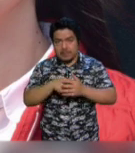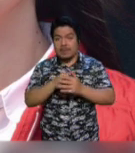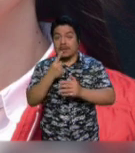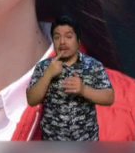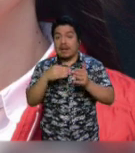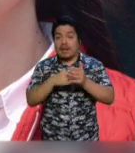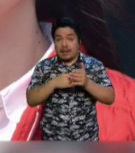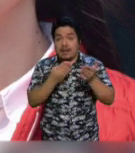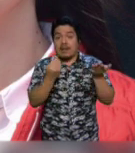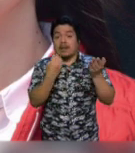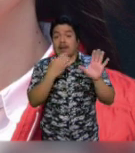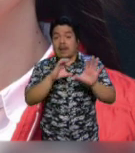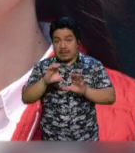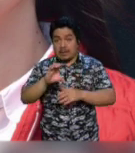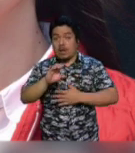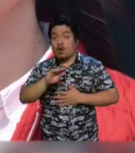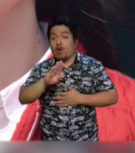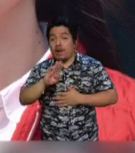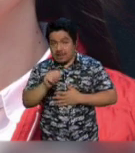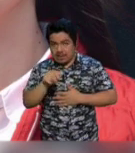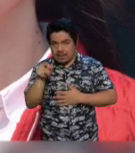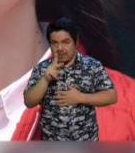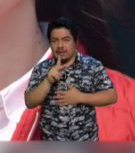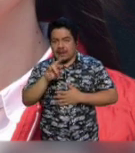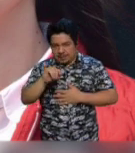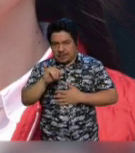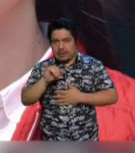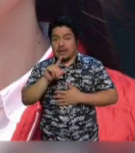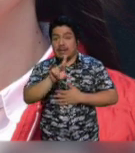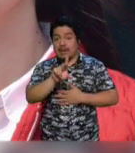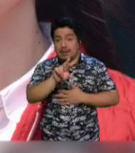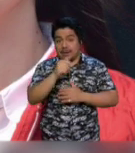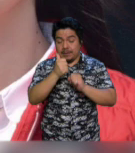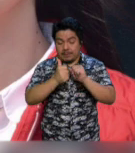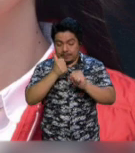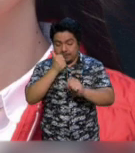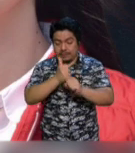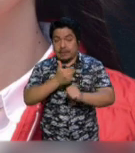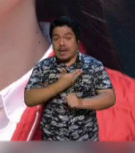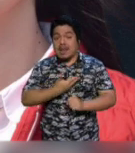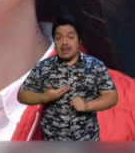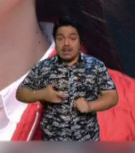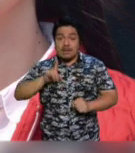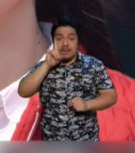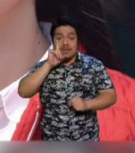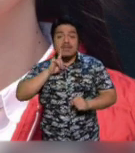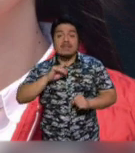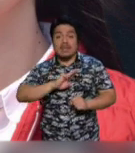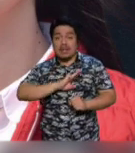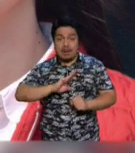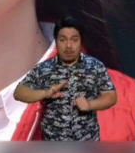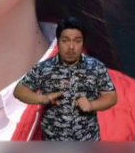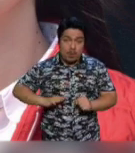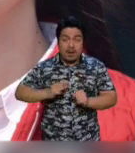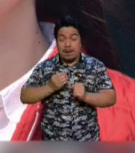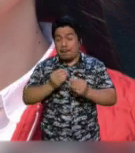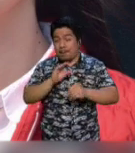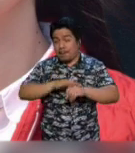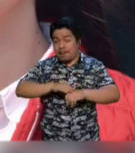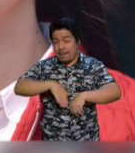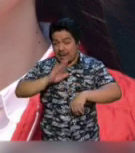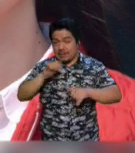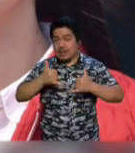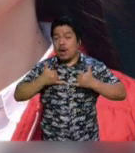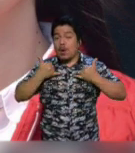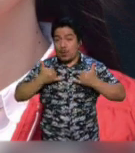Desde 1999 fue militante activa del PRI y a los 25 años se convirtió en la presidenta municipal más joven de Cuautitlán Izcalli.